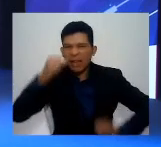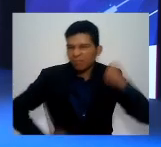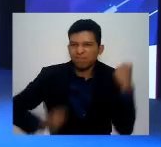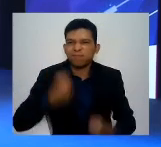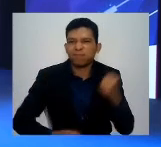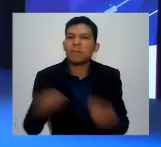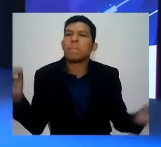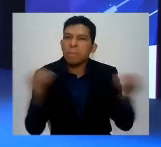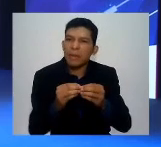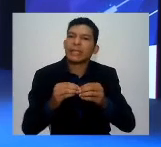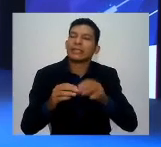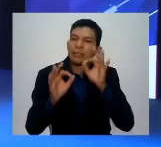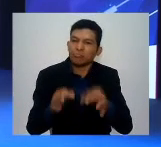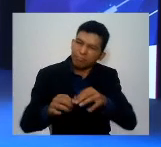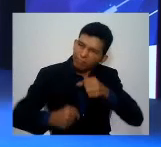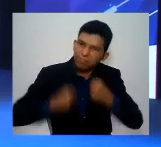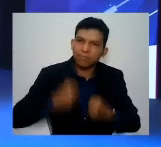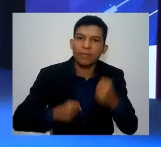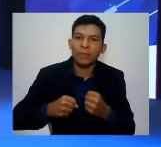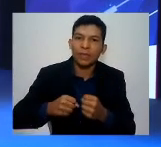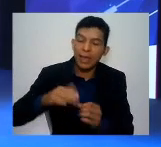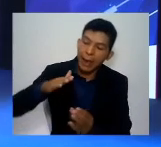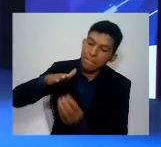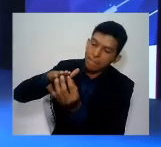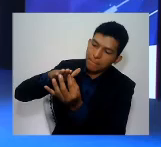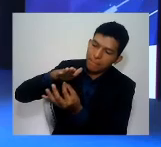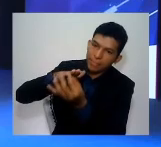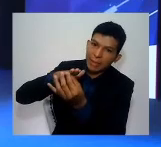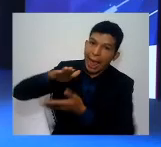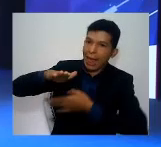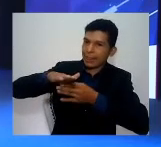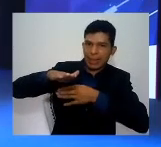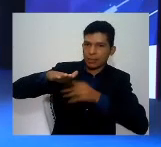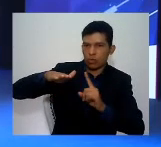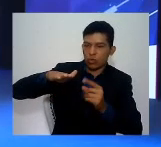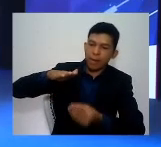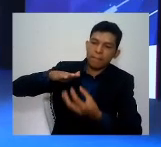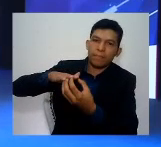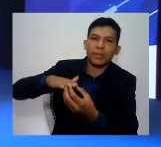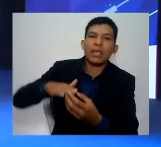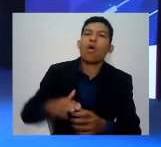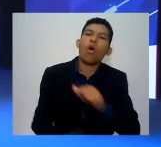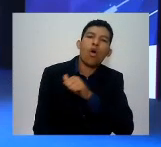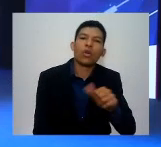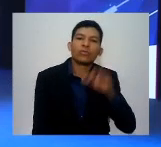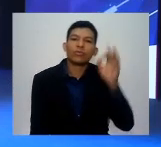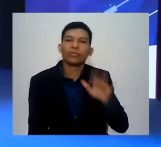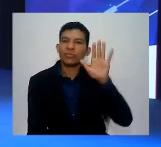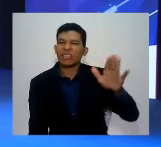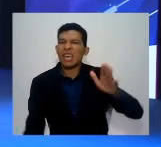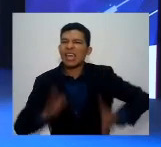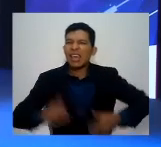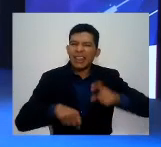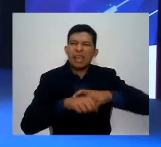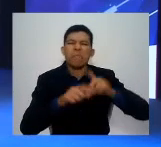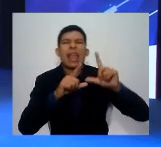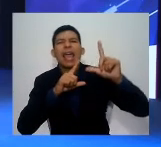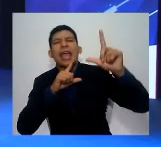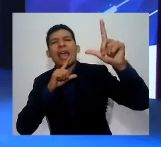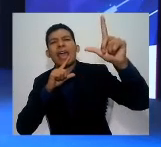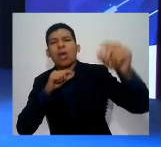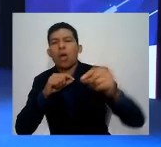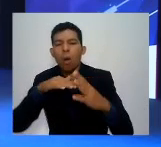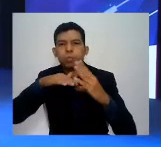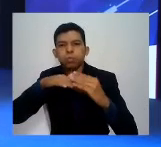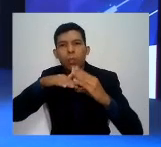qué. Resulta que el photofinish no es una cámara normal, es una cámara que tiene que tener una resolución temporal muy alta, tomar fotos a muy alta